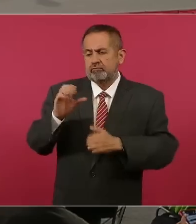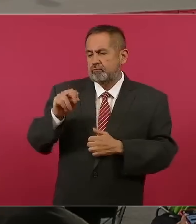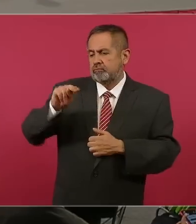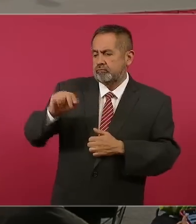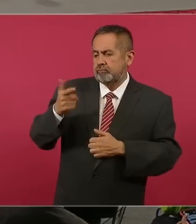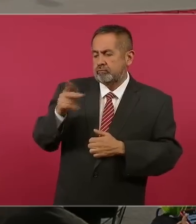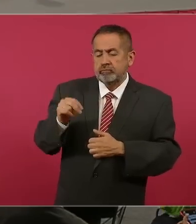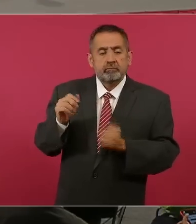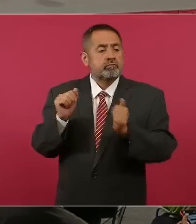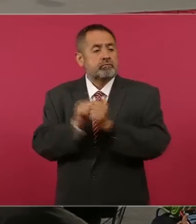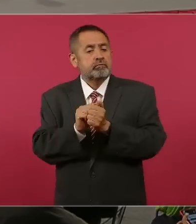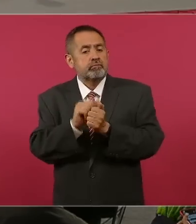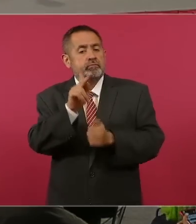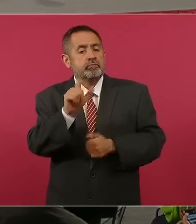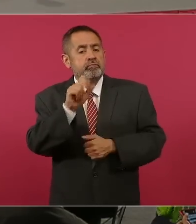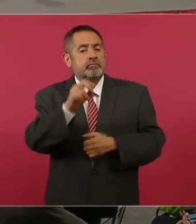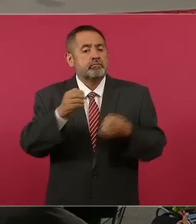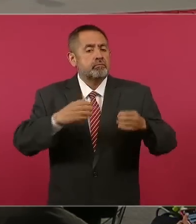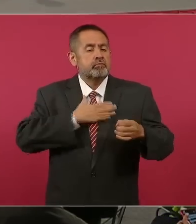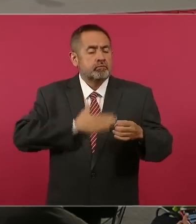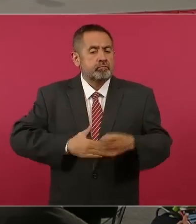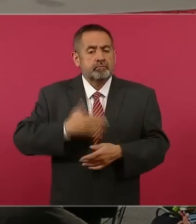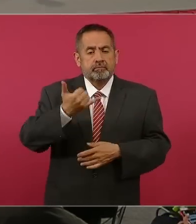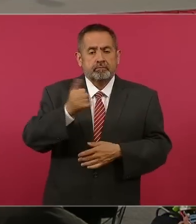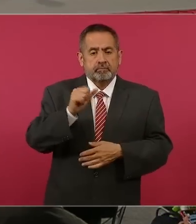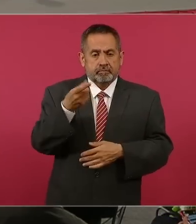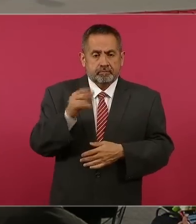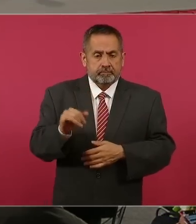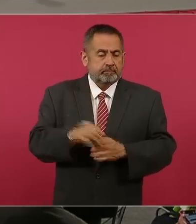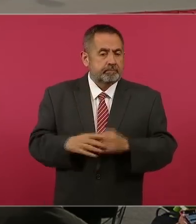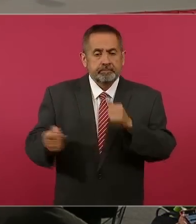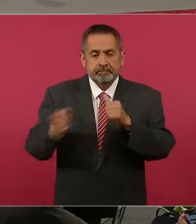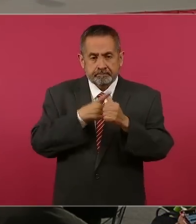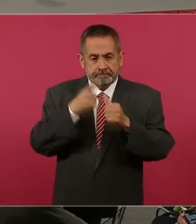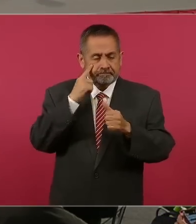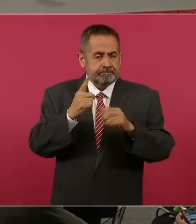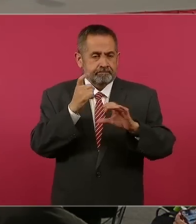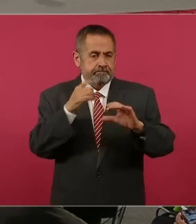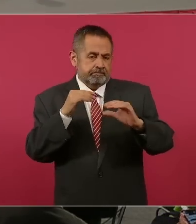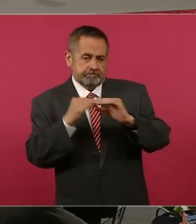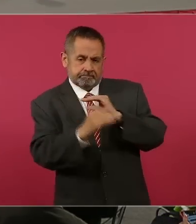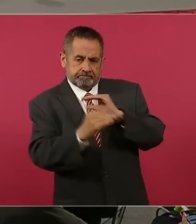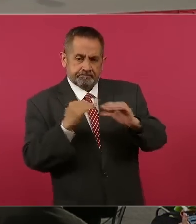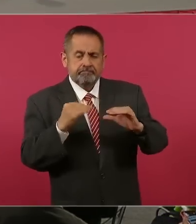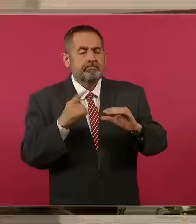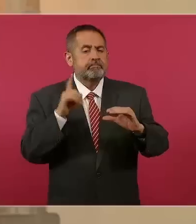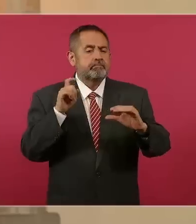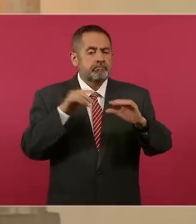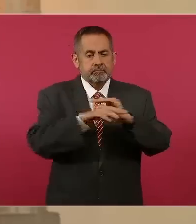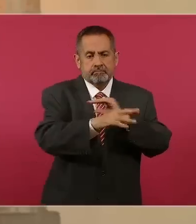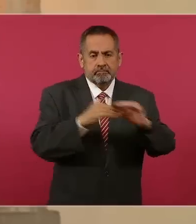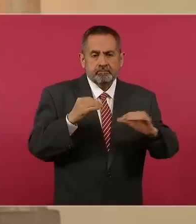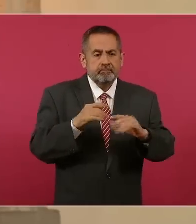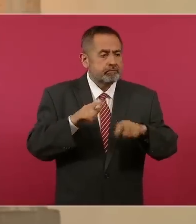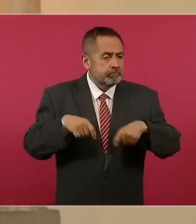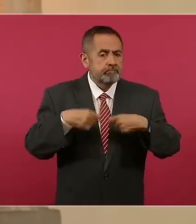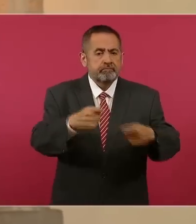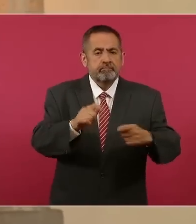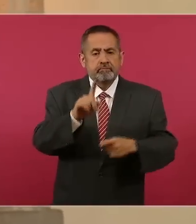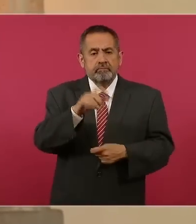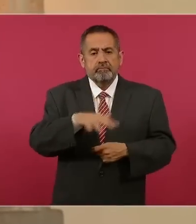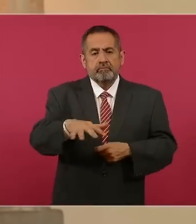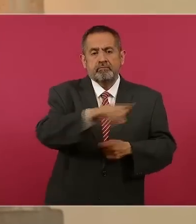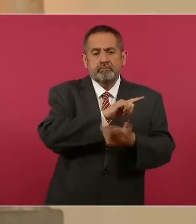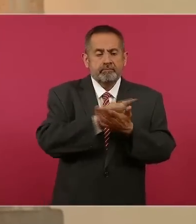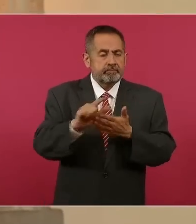en el Plan de Justicia Yaqui. El primero al que me refiero es al acueducto Yaqui, cuyo objetivo es proporcionar agua limpia a las